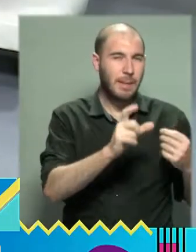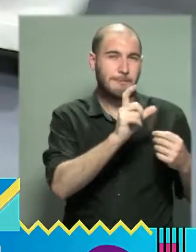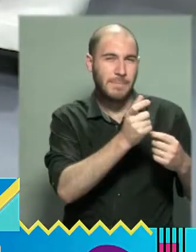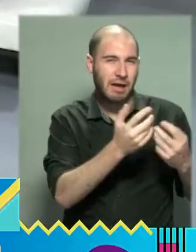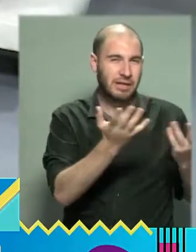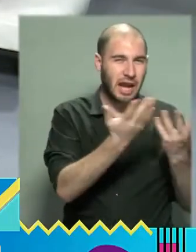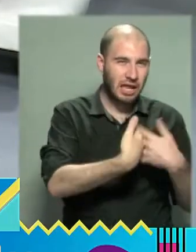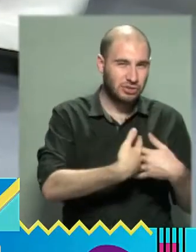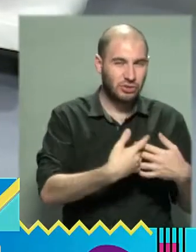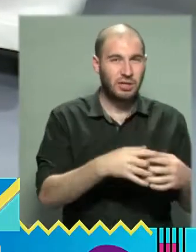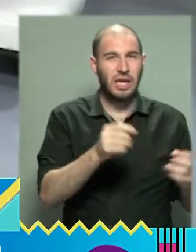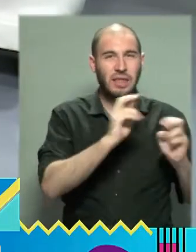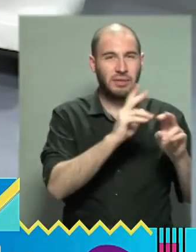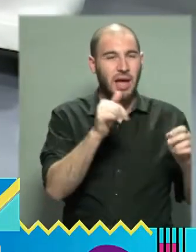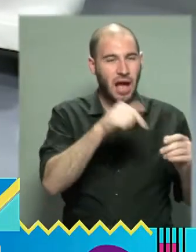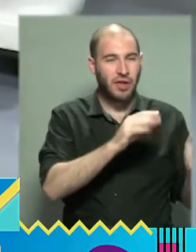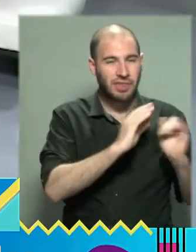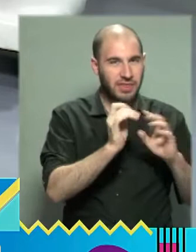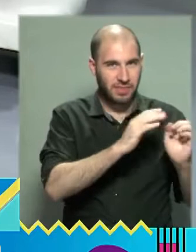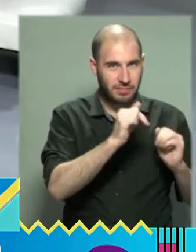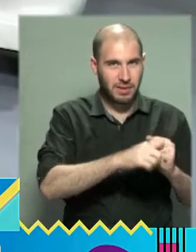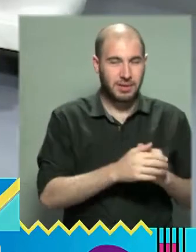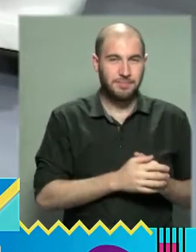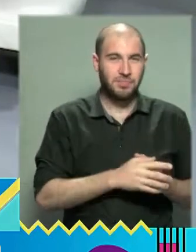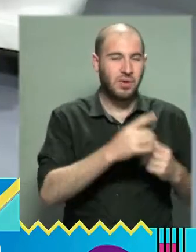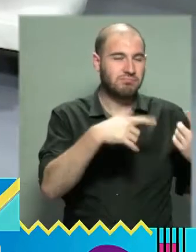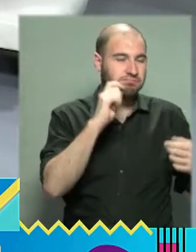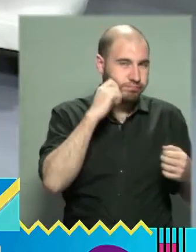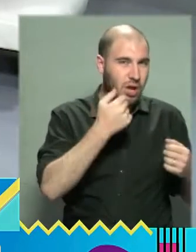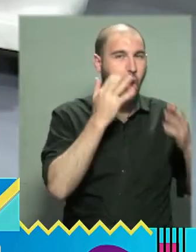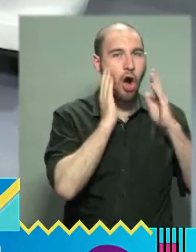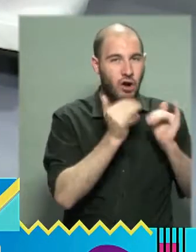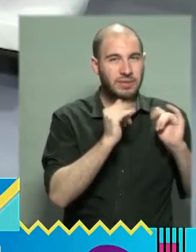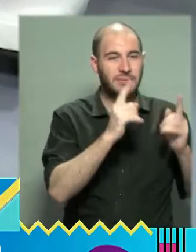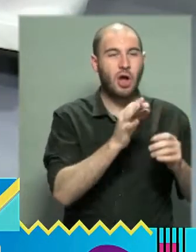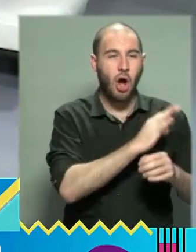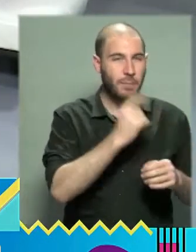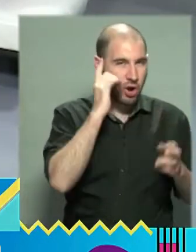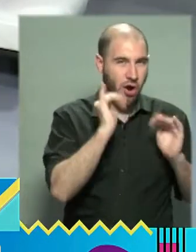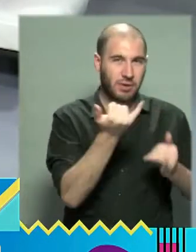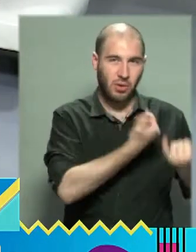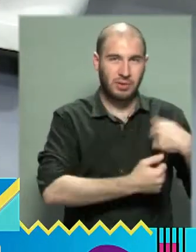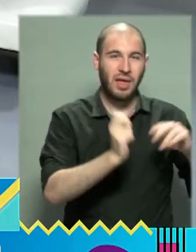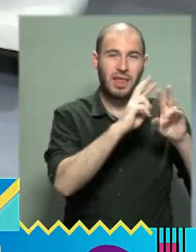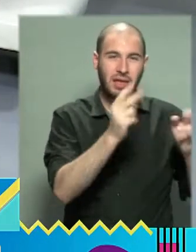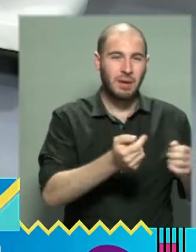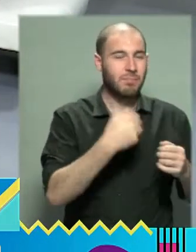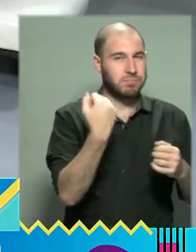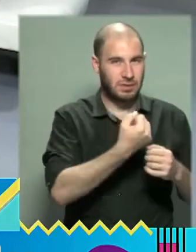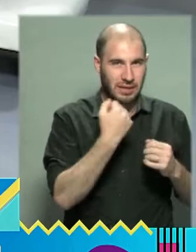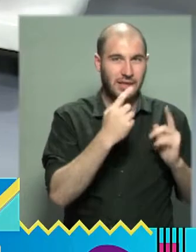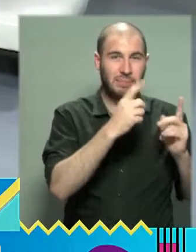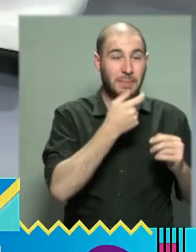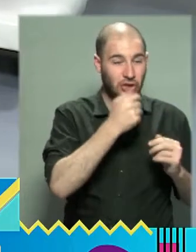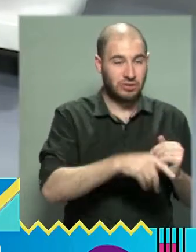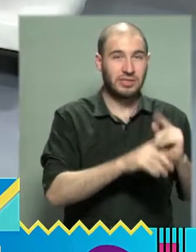que se asocia, bueno, un tema del cual vamos a estar debatiendo hoy. Y bueno, lo lindo, ¿no? Entre jóvenes y la mirada joven que vamos a tener de un tema que tanto nos compete, no solo en